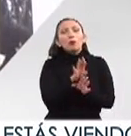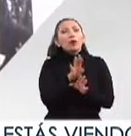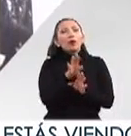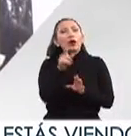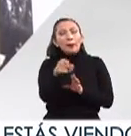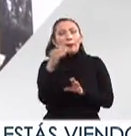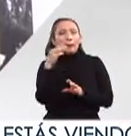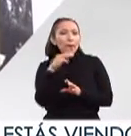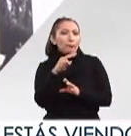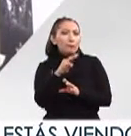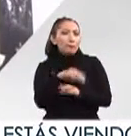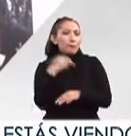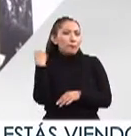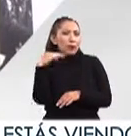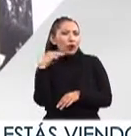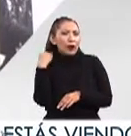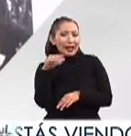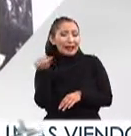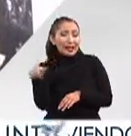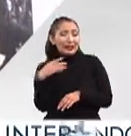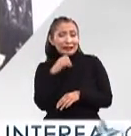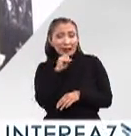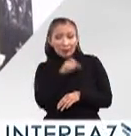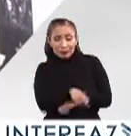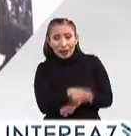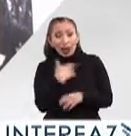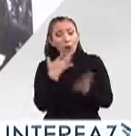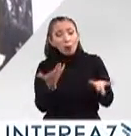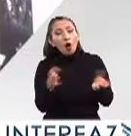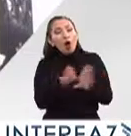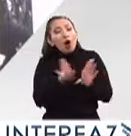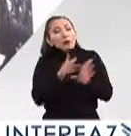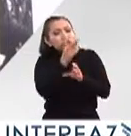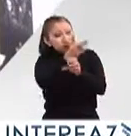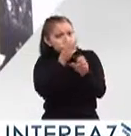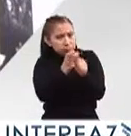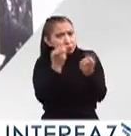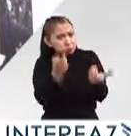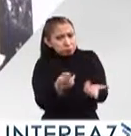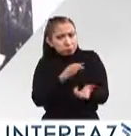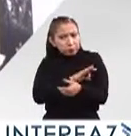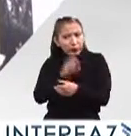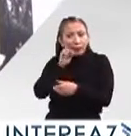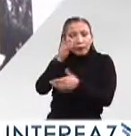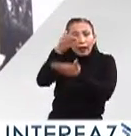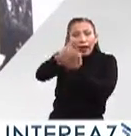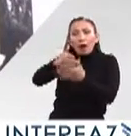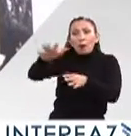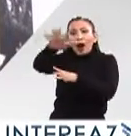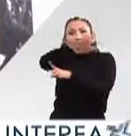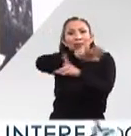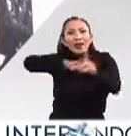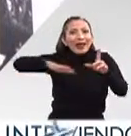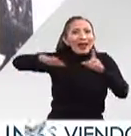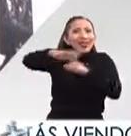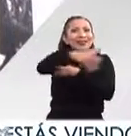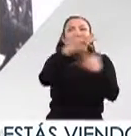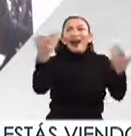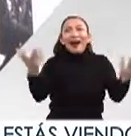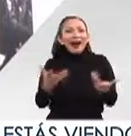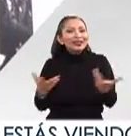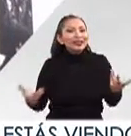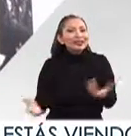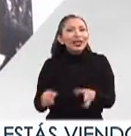lo es Morelia, que además pues yo creo que también la invitación es eso, ¿no? Poder vivir un gran ambiente que se